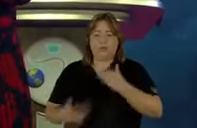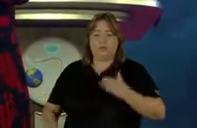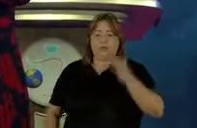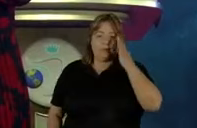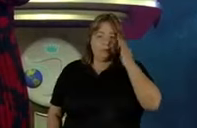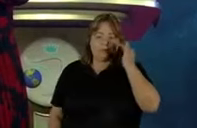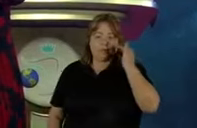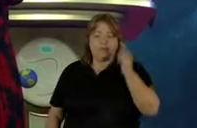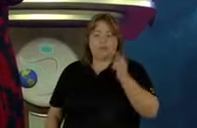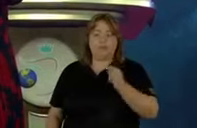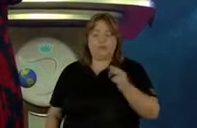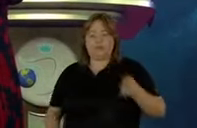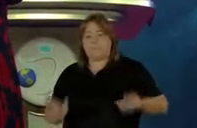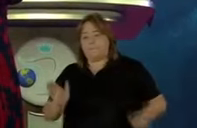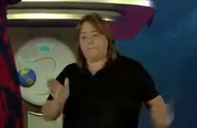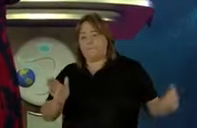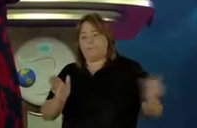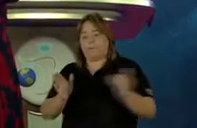Se van felices.